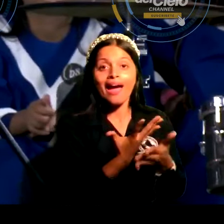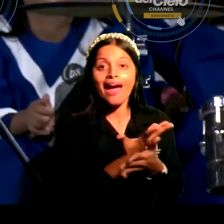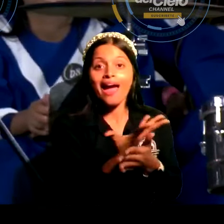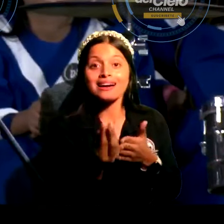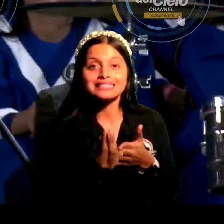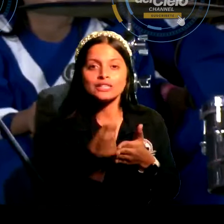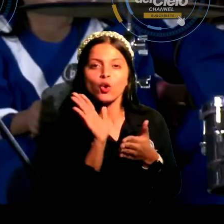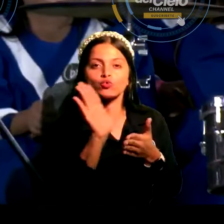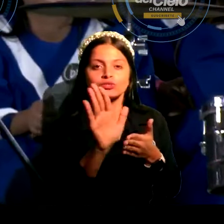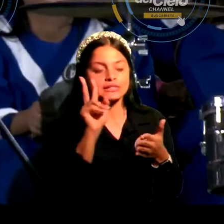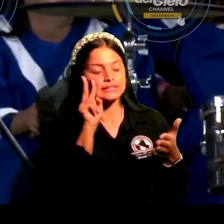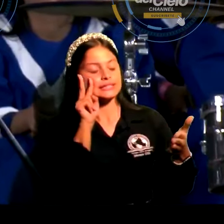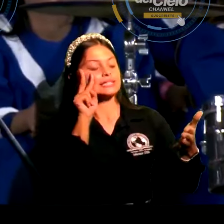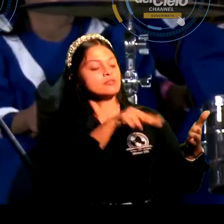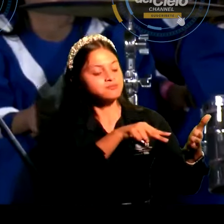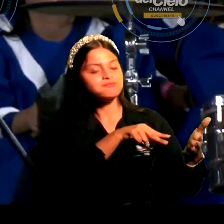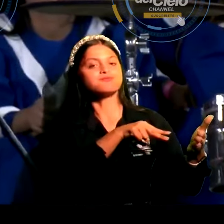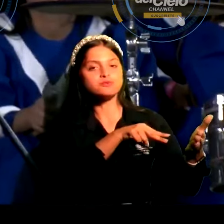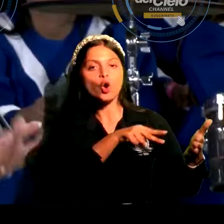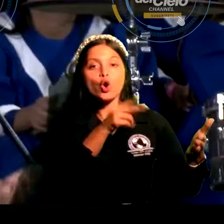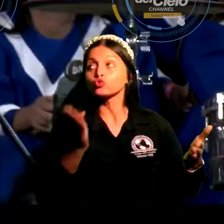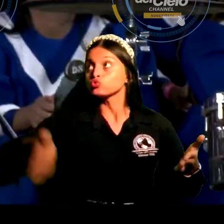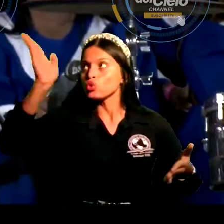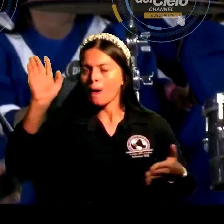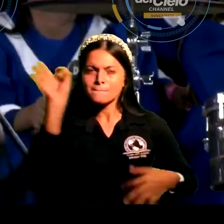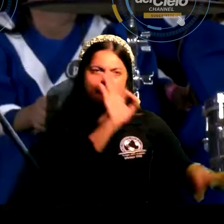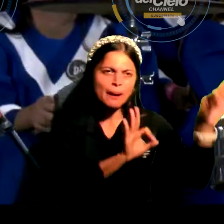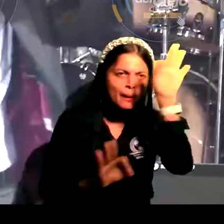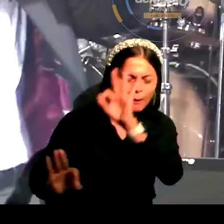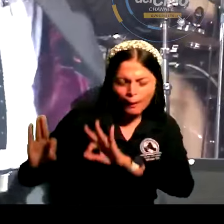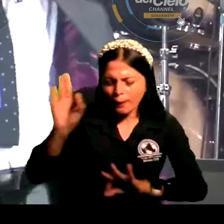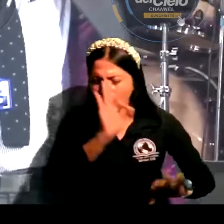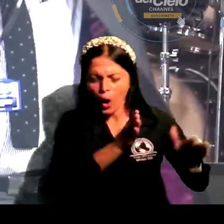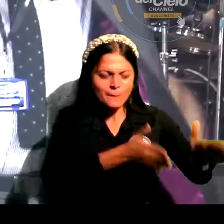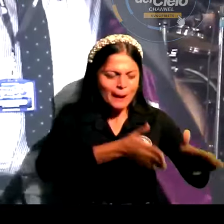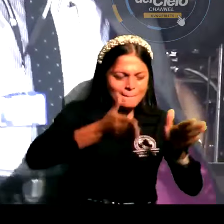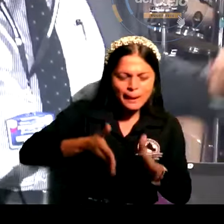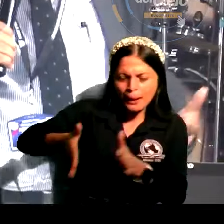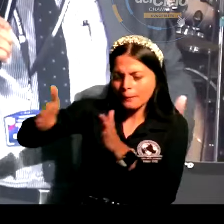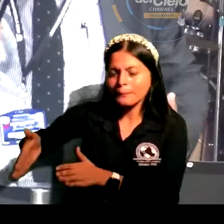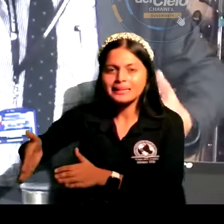usted encuentra que Dios preparó todo. Y el capítulo 2 dice